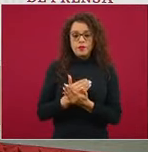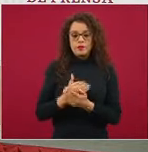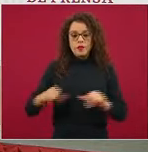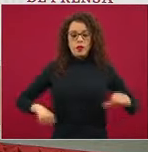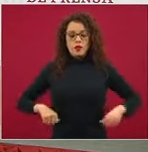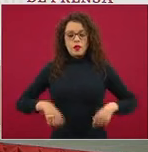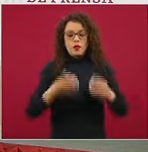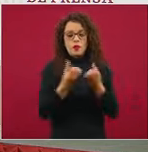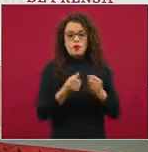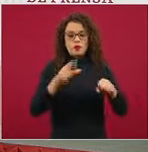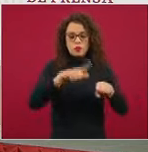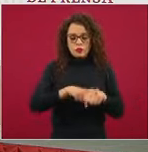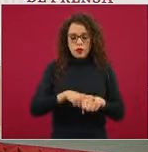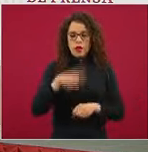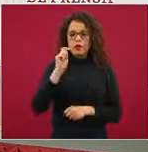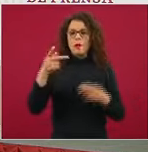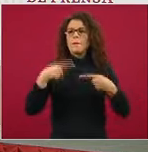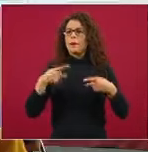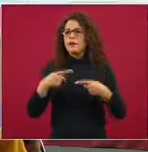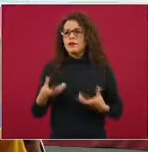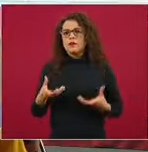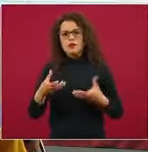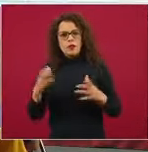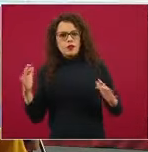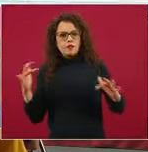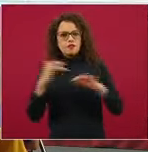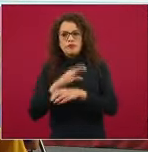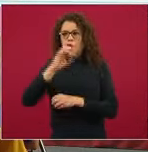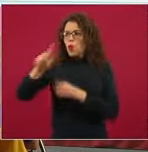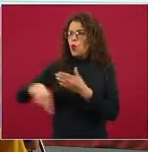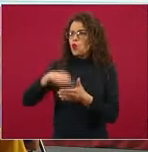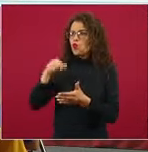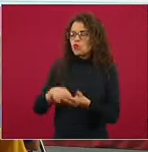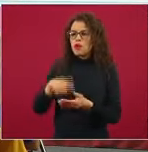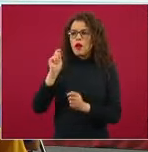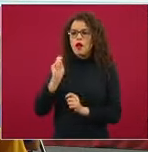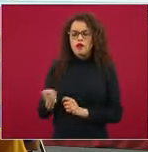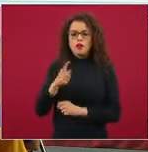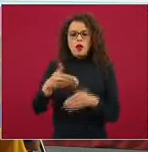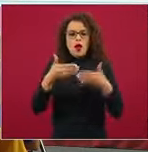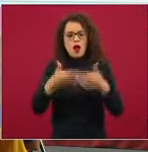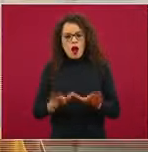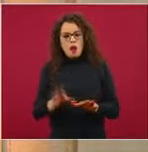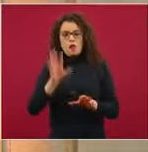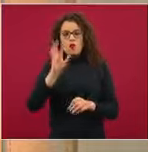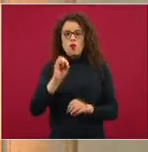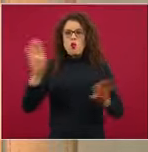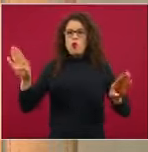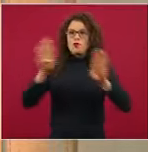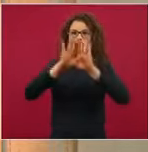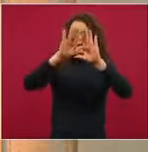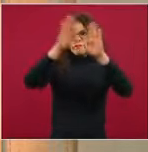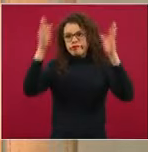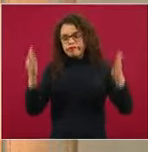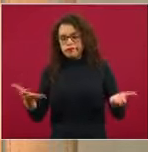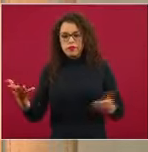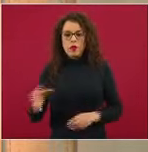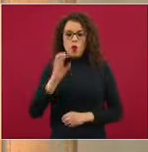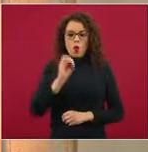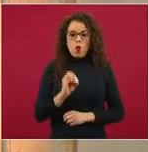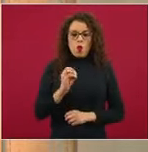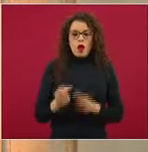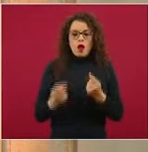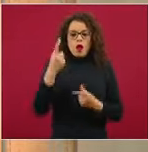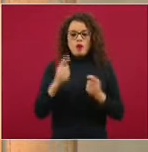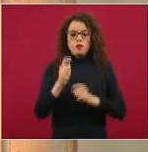de aforos y disminución de acciones en los espacios públicos abiertos y cerrados en aquellas entidades que están